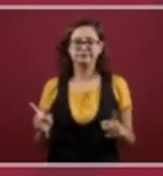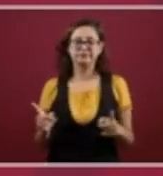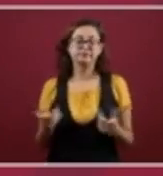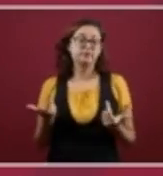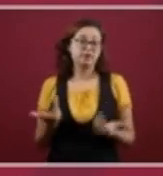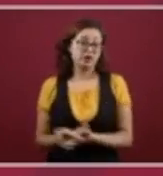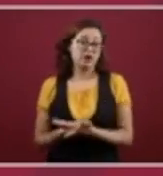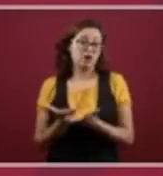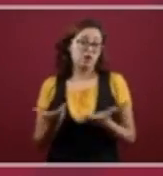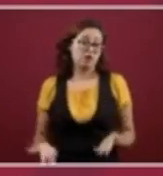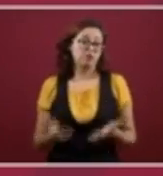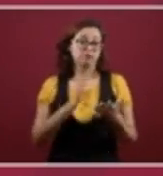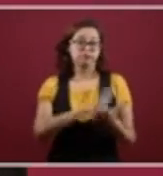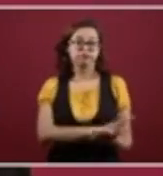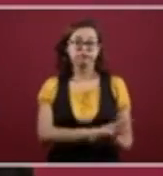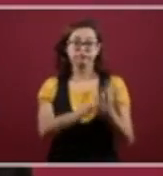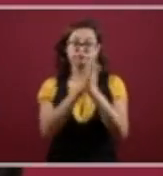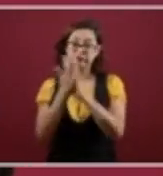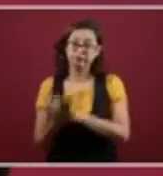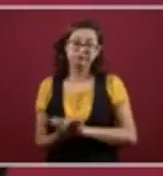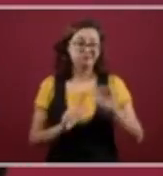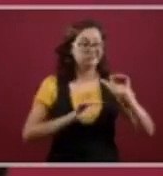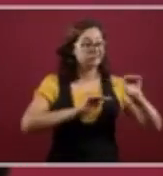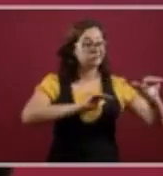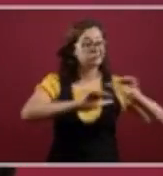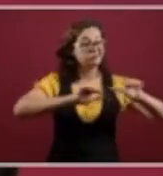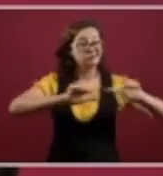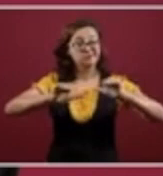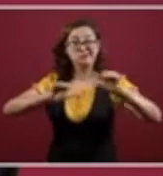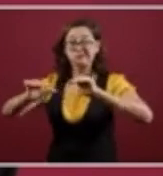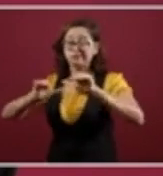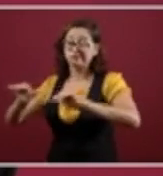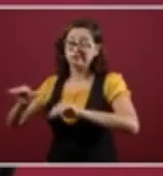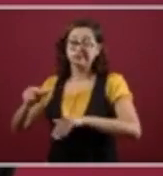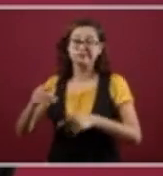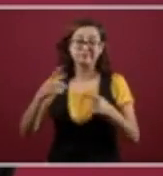cambió, despertarlos y